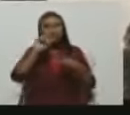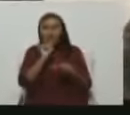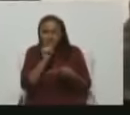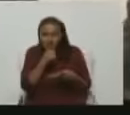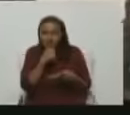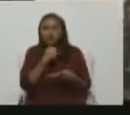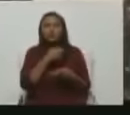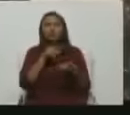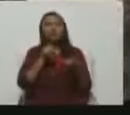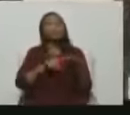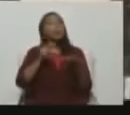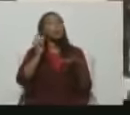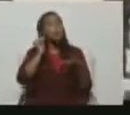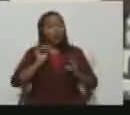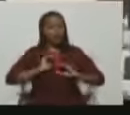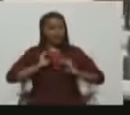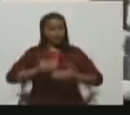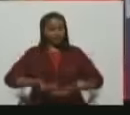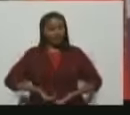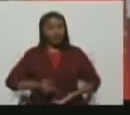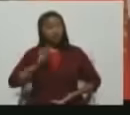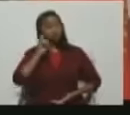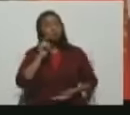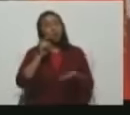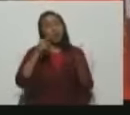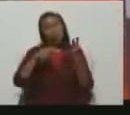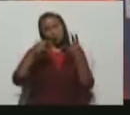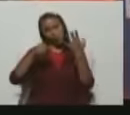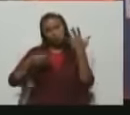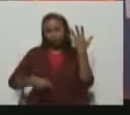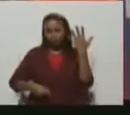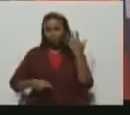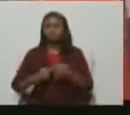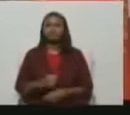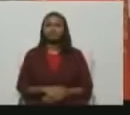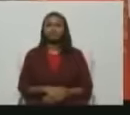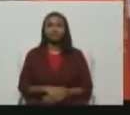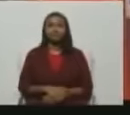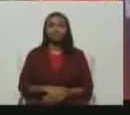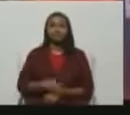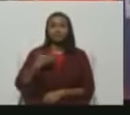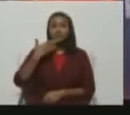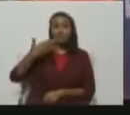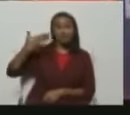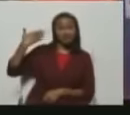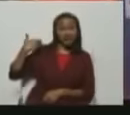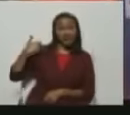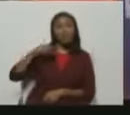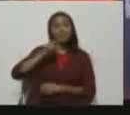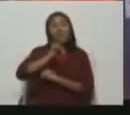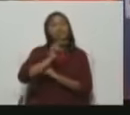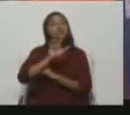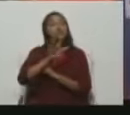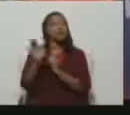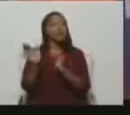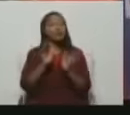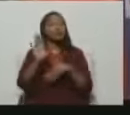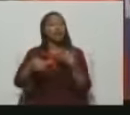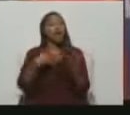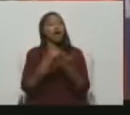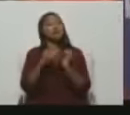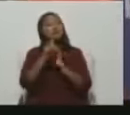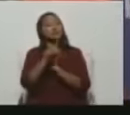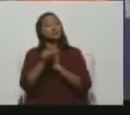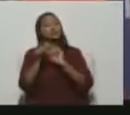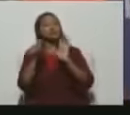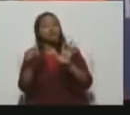mayores, mujeres embarazadas, entre otros. Desde el pasado 25 de marzo al 16 de abril del 2004,